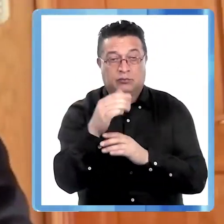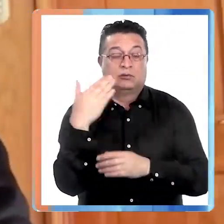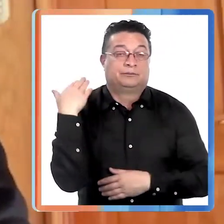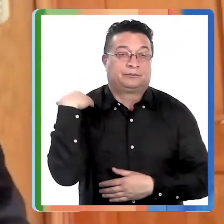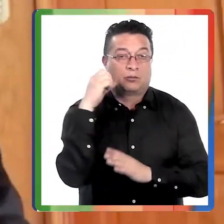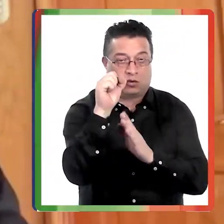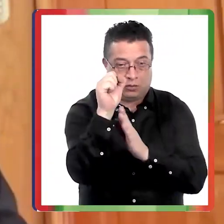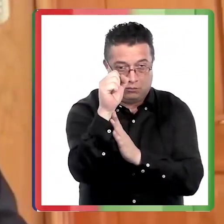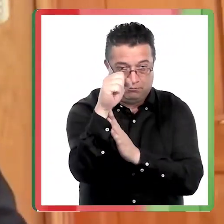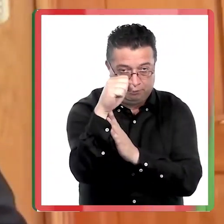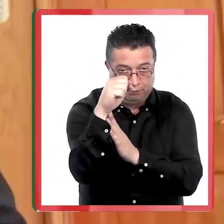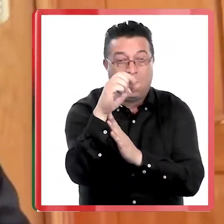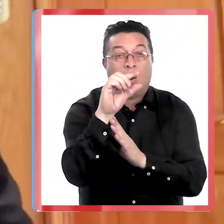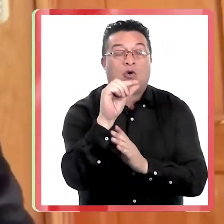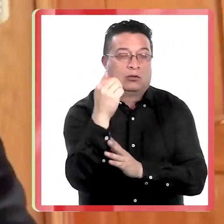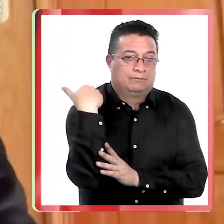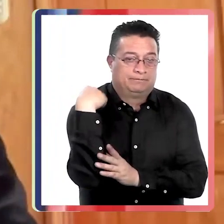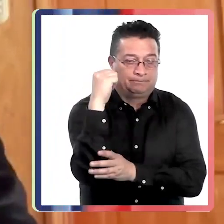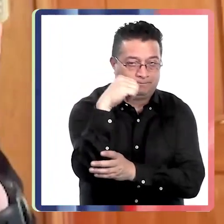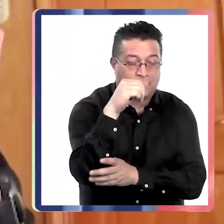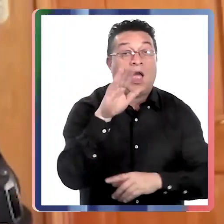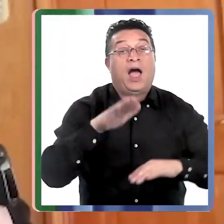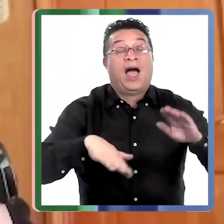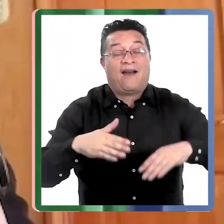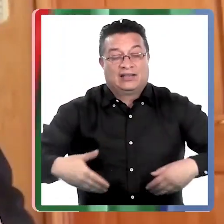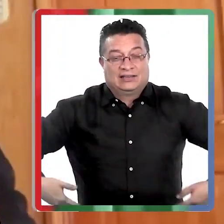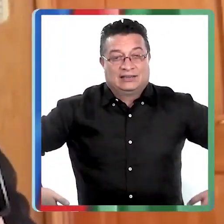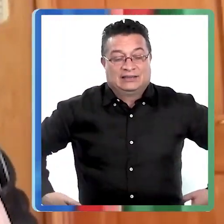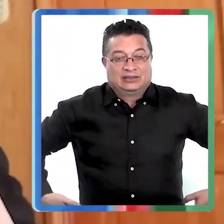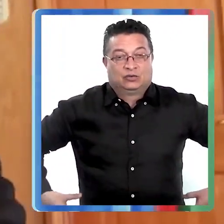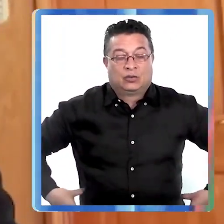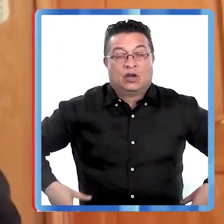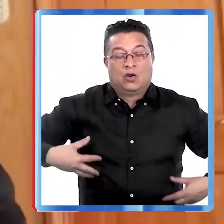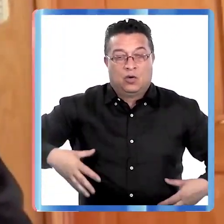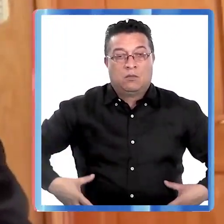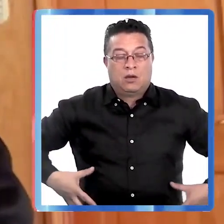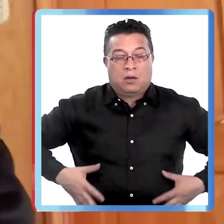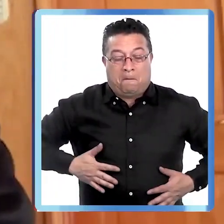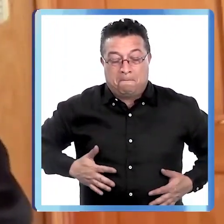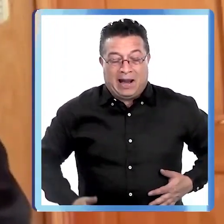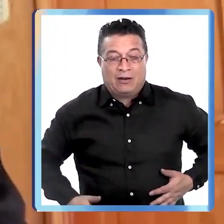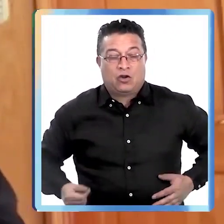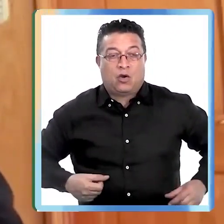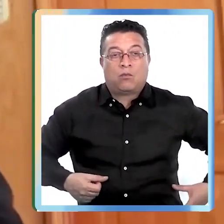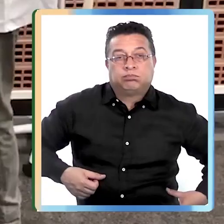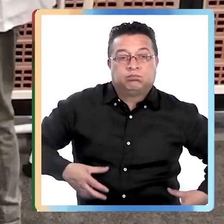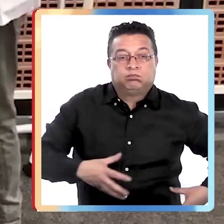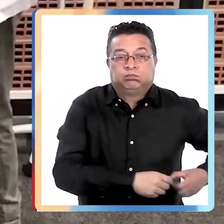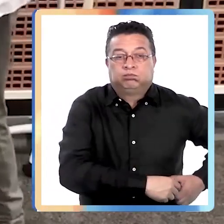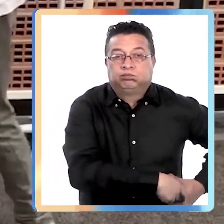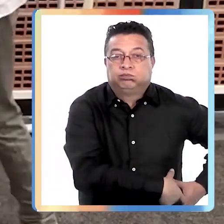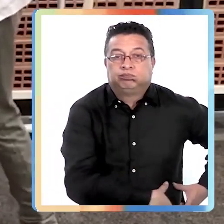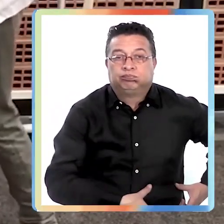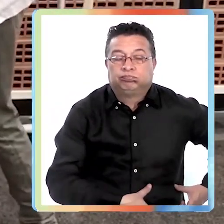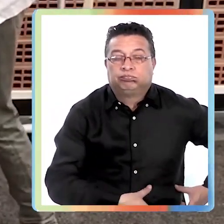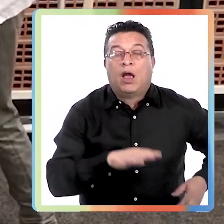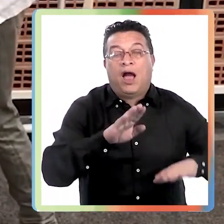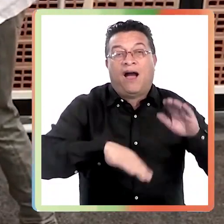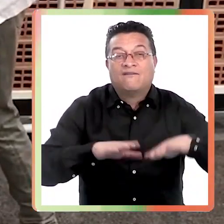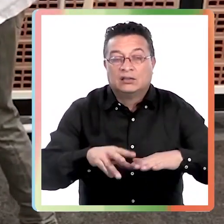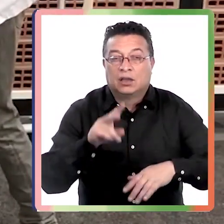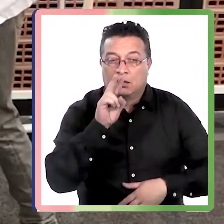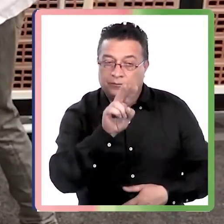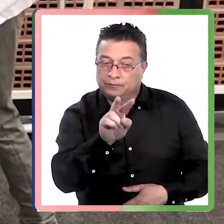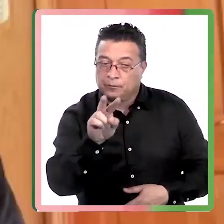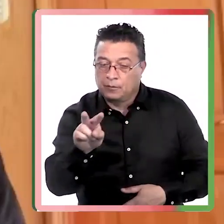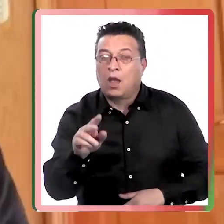pequeña gibosidad en la columna. A veces uno ve que la cintura a un lado es plana y al otro lado no es plano, es como más marcado. Y